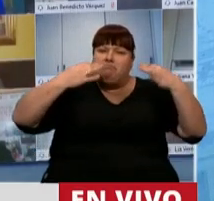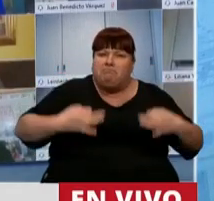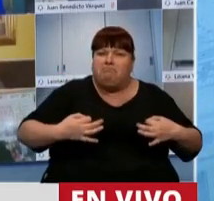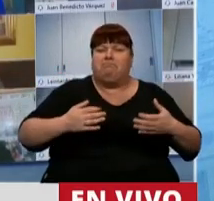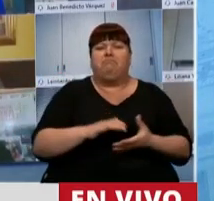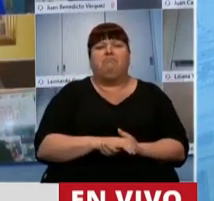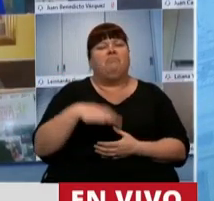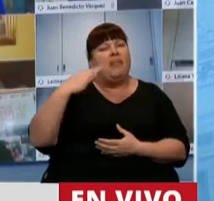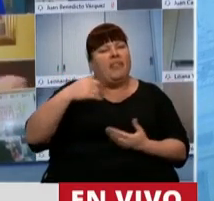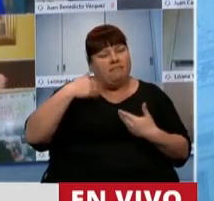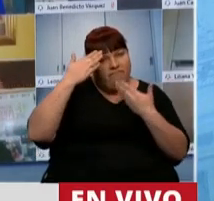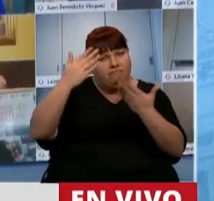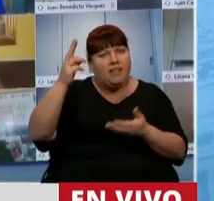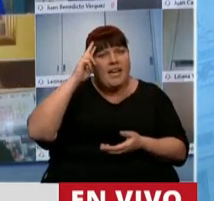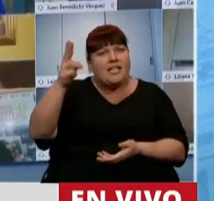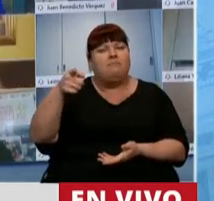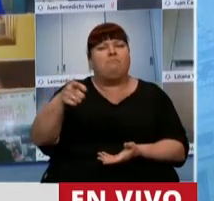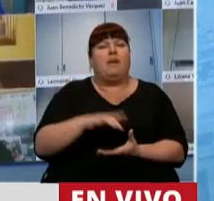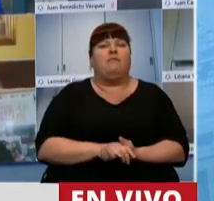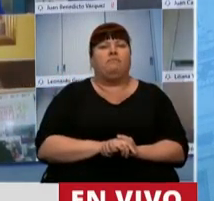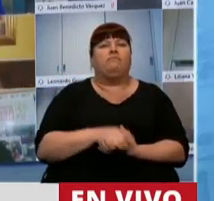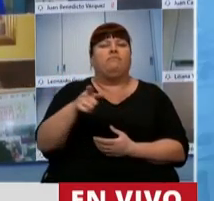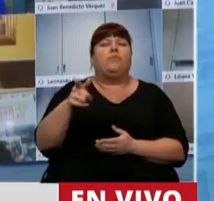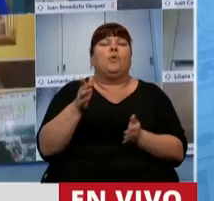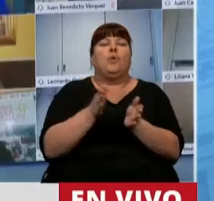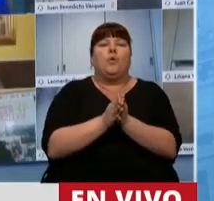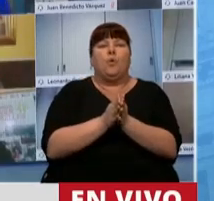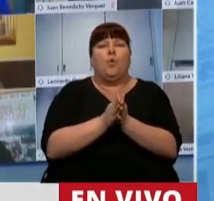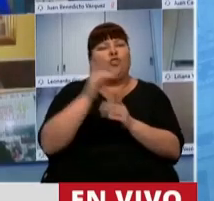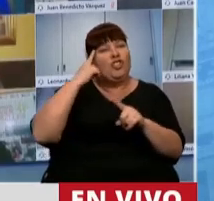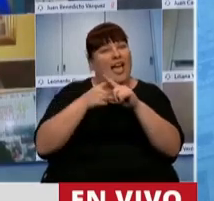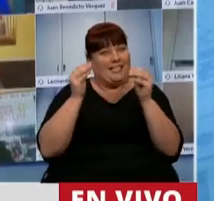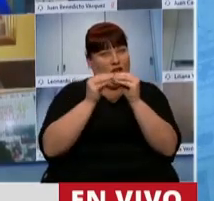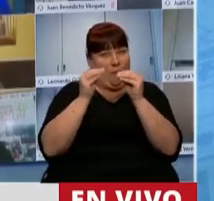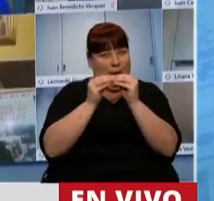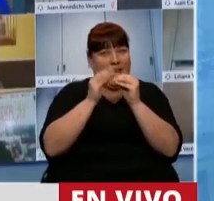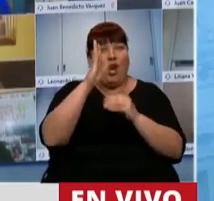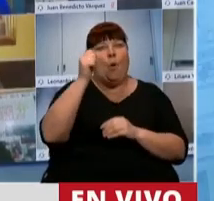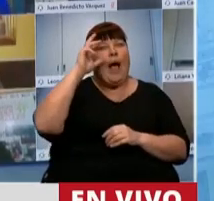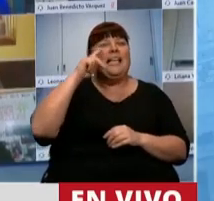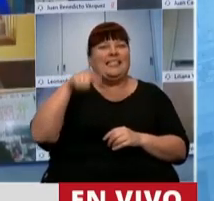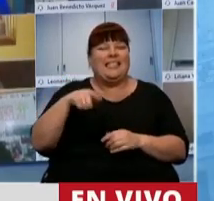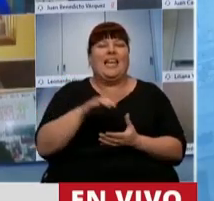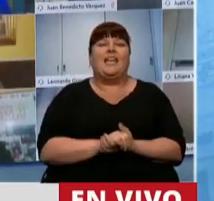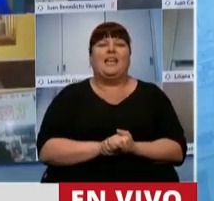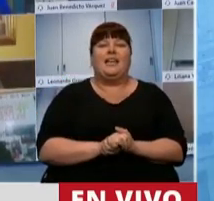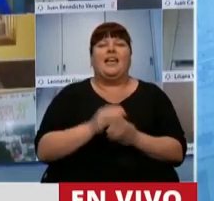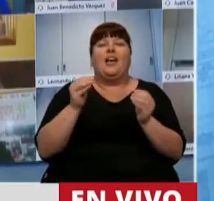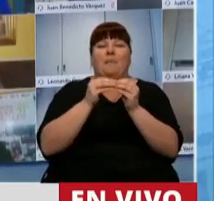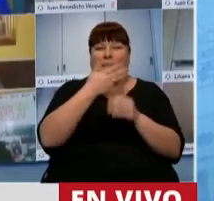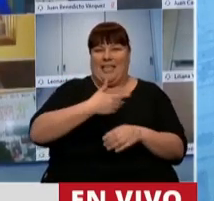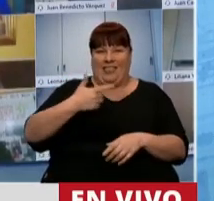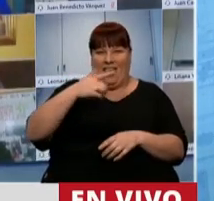noble, quien merece todo mi respeto, que logró, junto al ex compañero Balestrini, que estuvo en su lugar como presidente de la